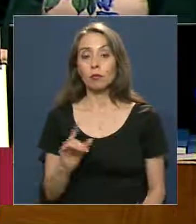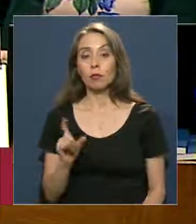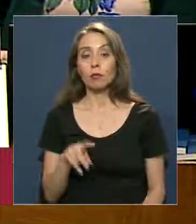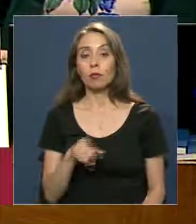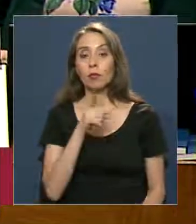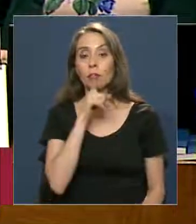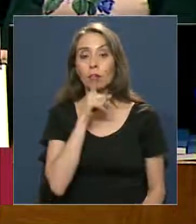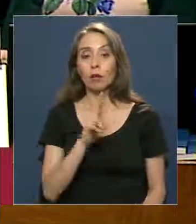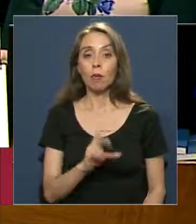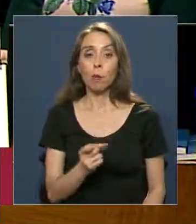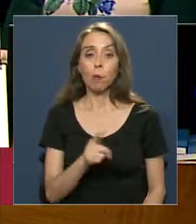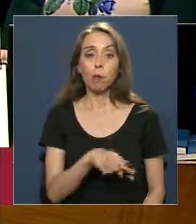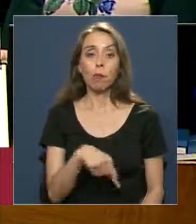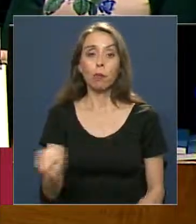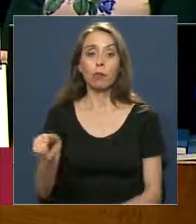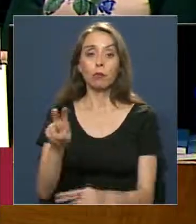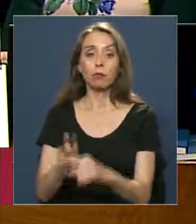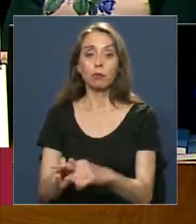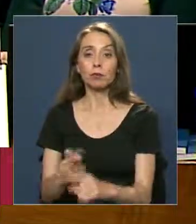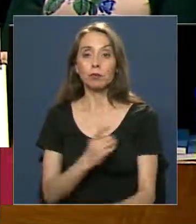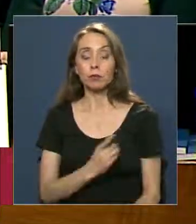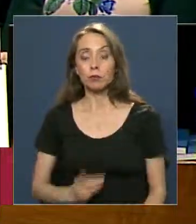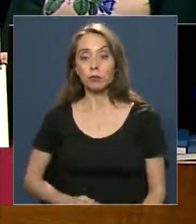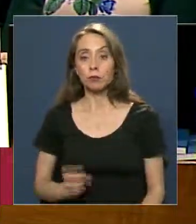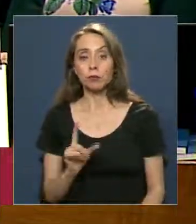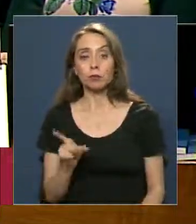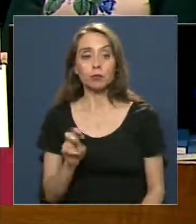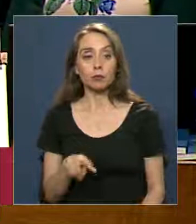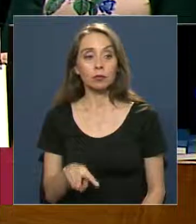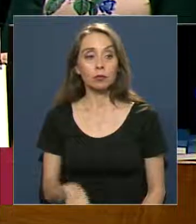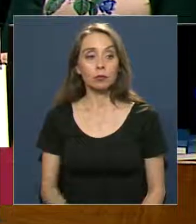silencio. Siéntese, diputado Paulsen.